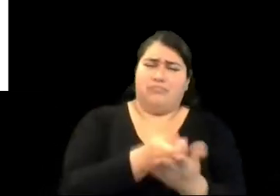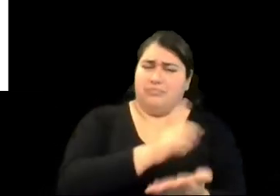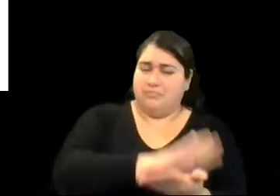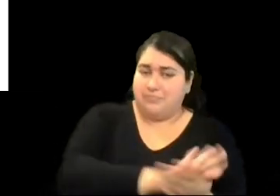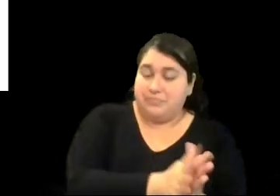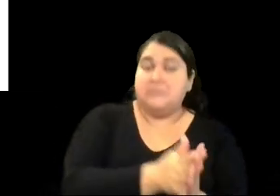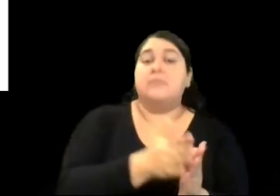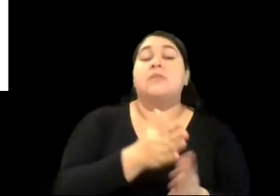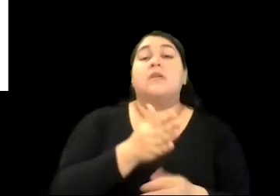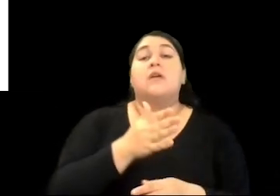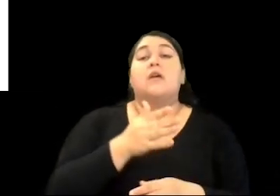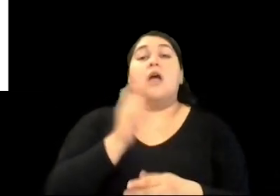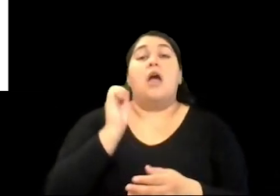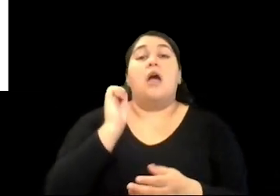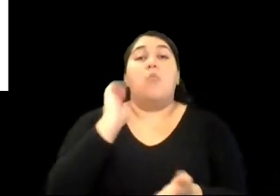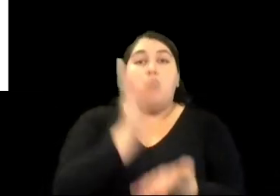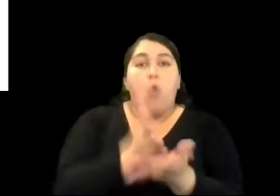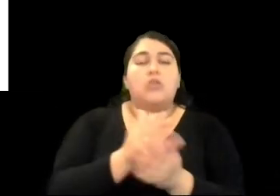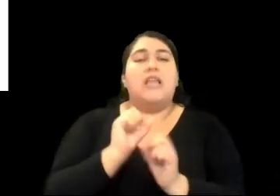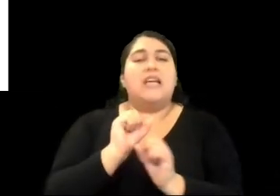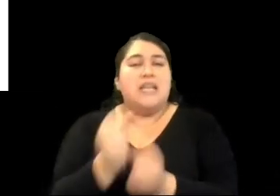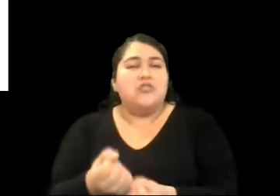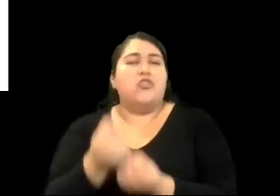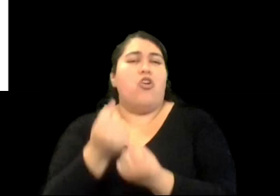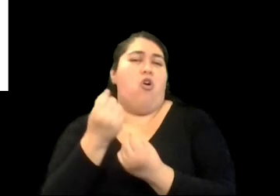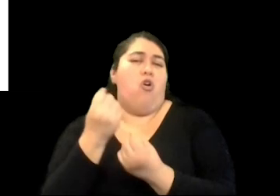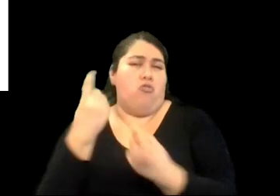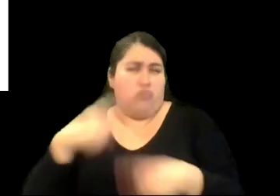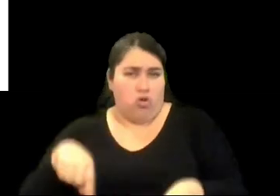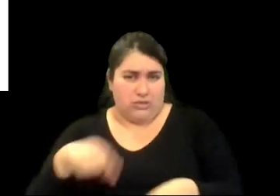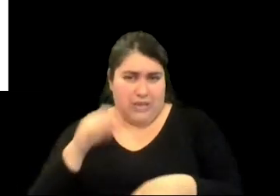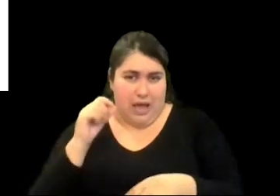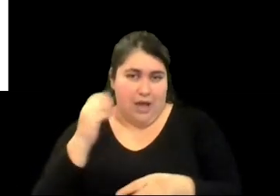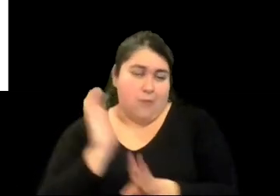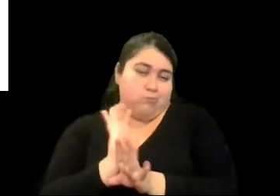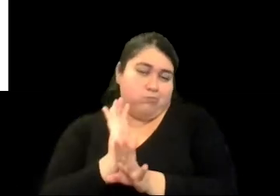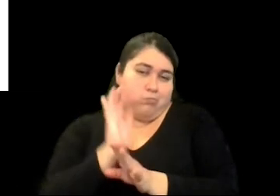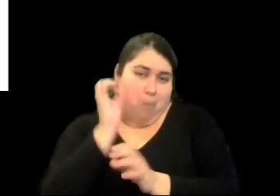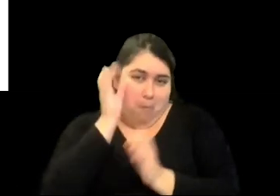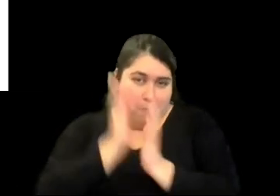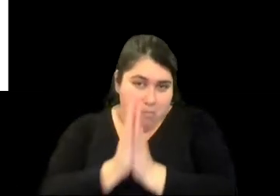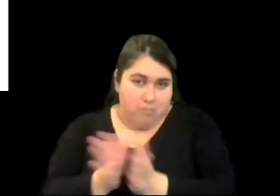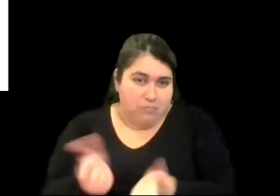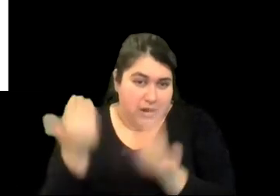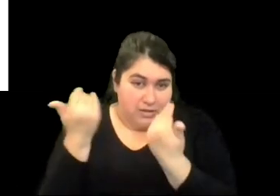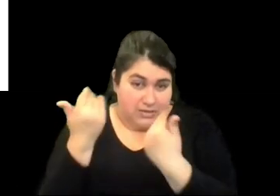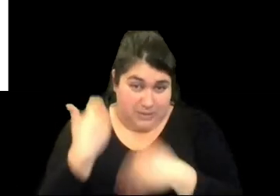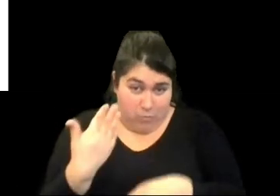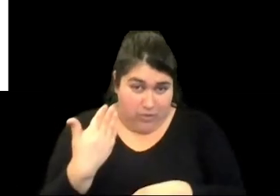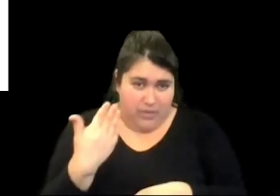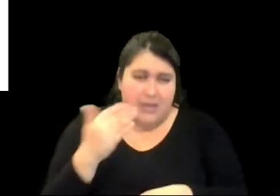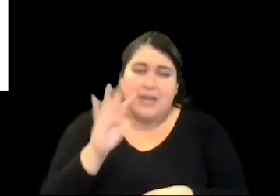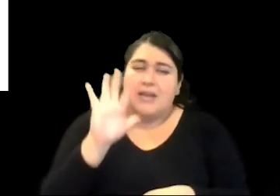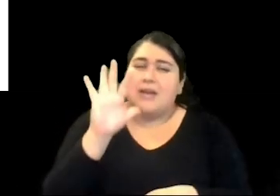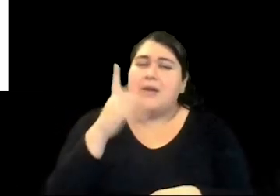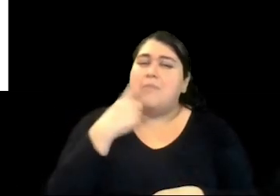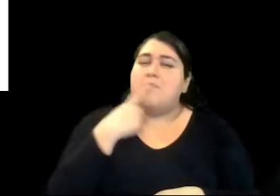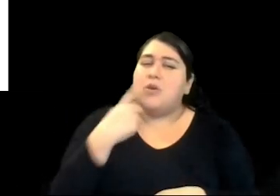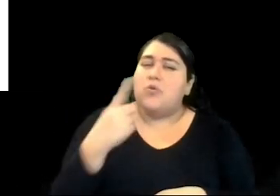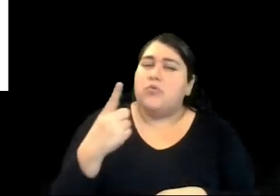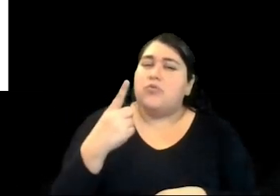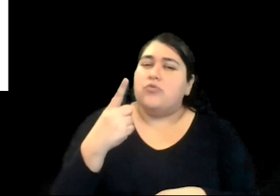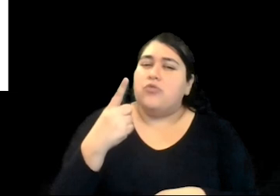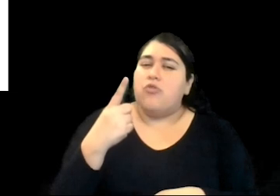sanciones? Eh, Perdóname, quedé también con poco